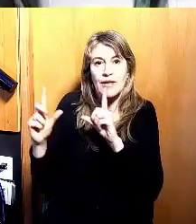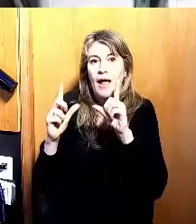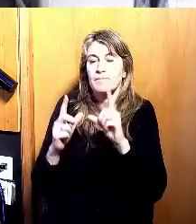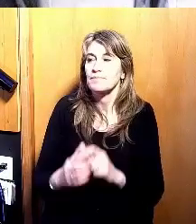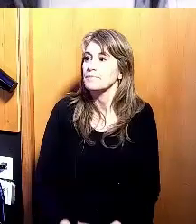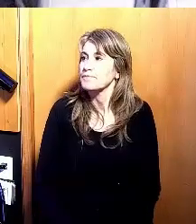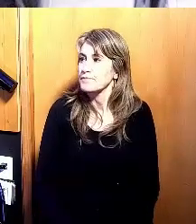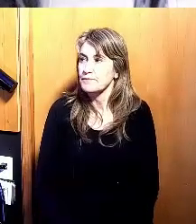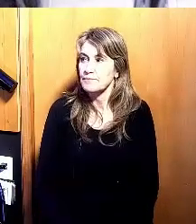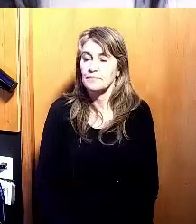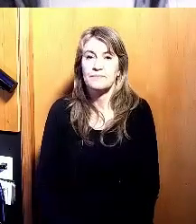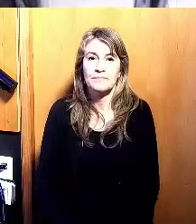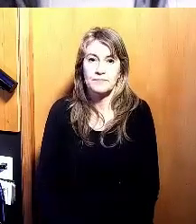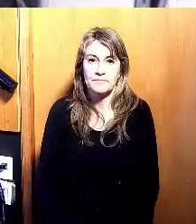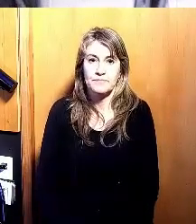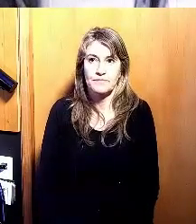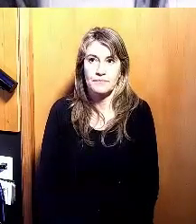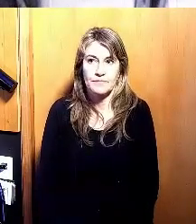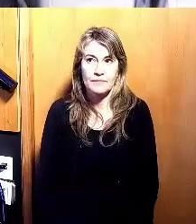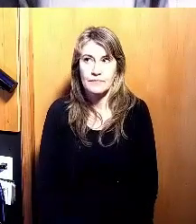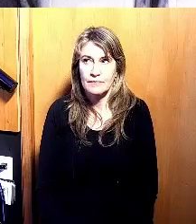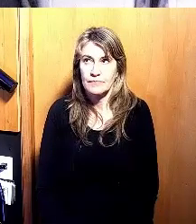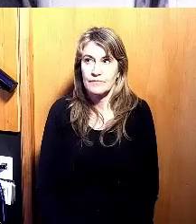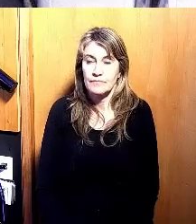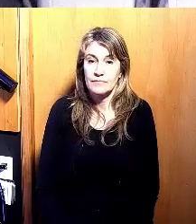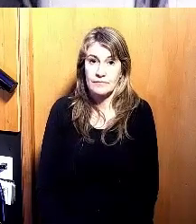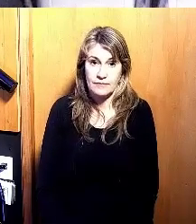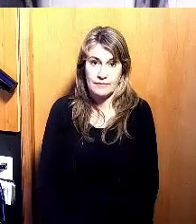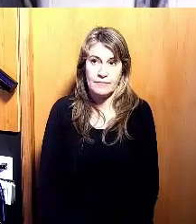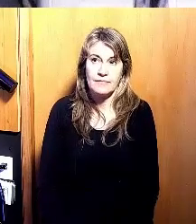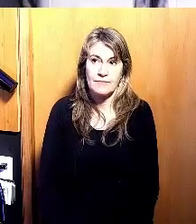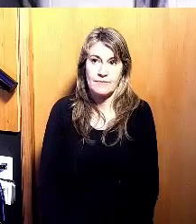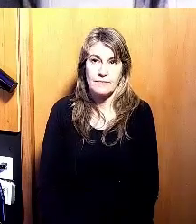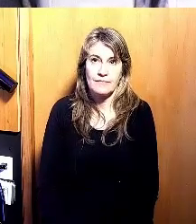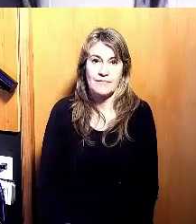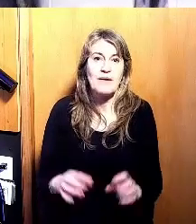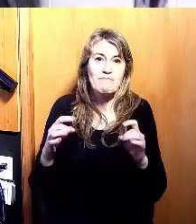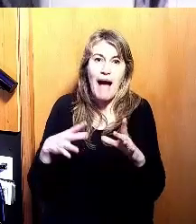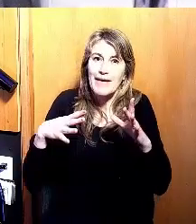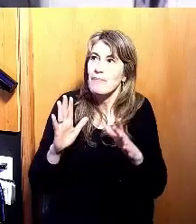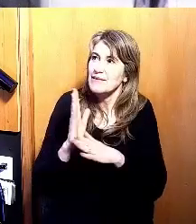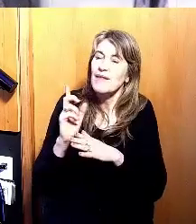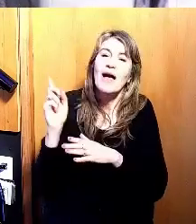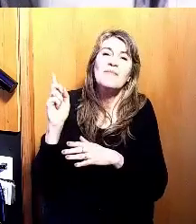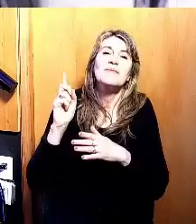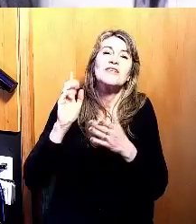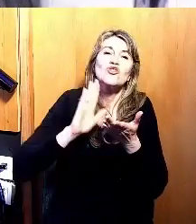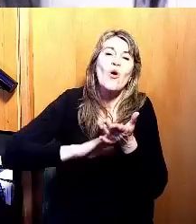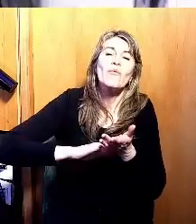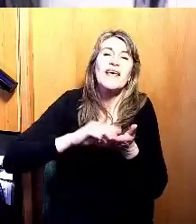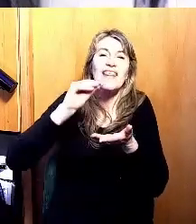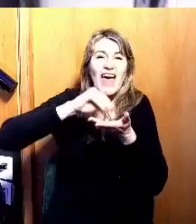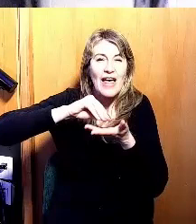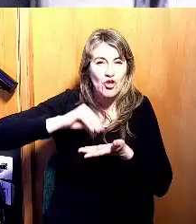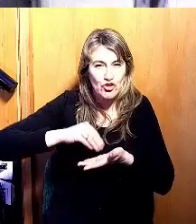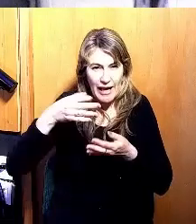Lo tengo que pasar yo, perdón. No. Ocurrió la magia. La estrategia de datos. Esto es una